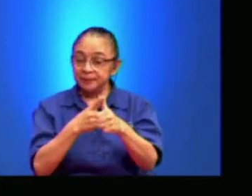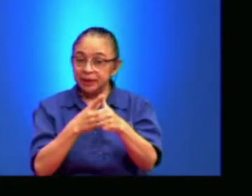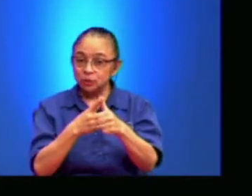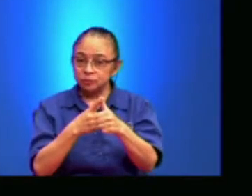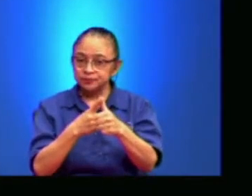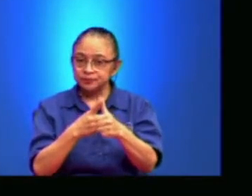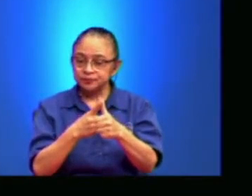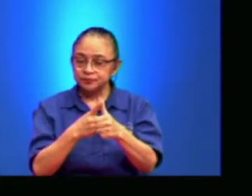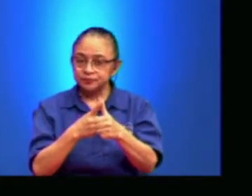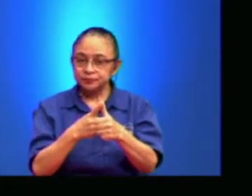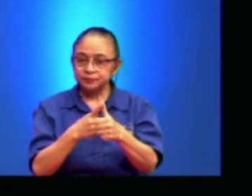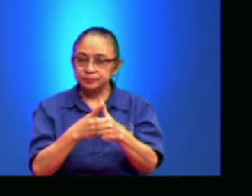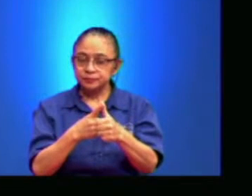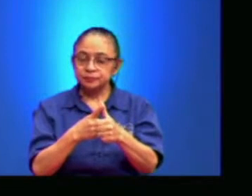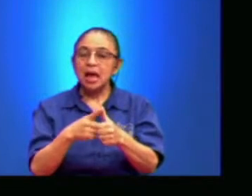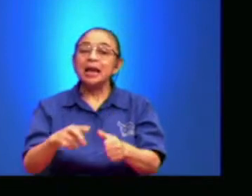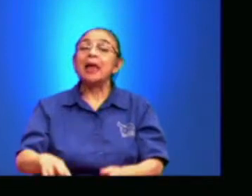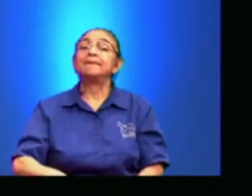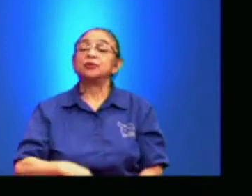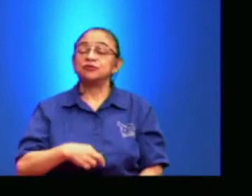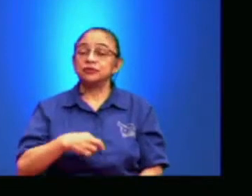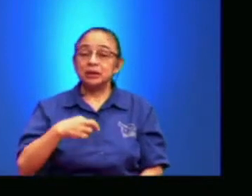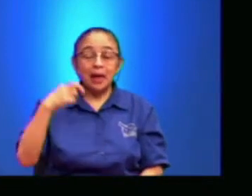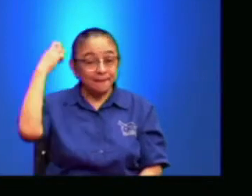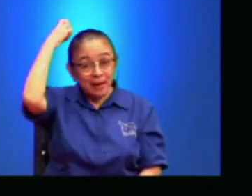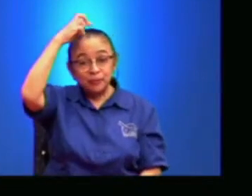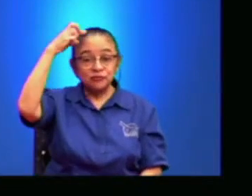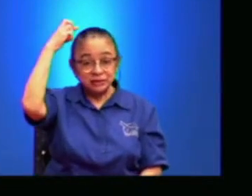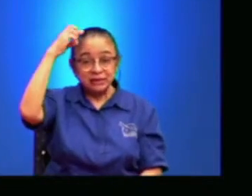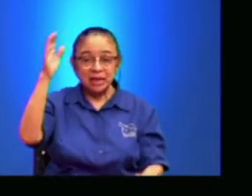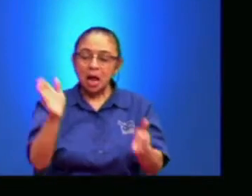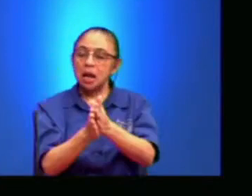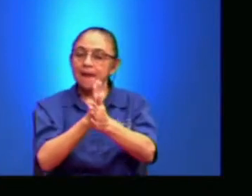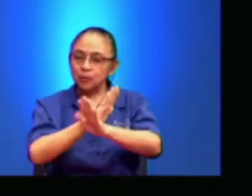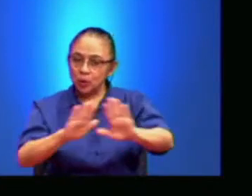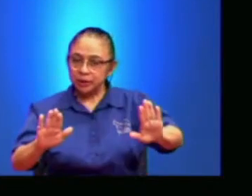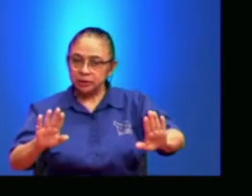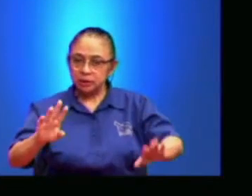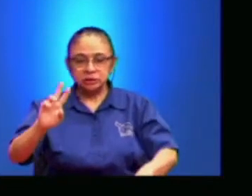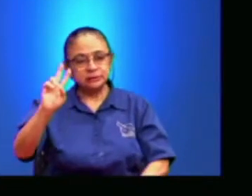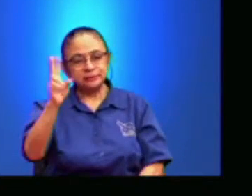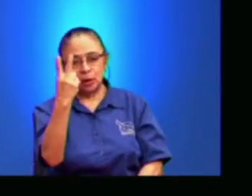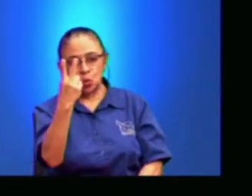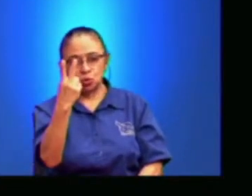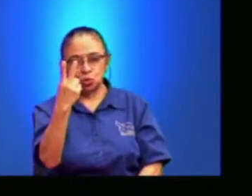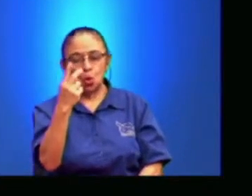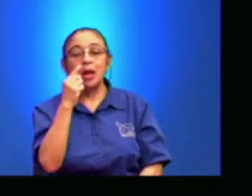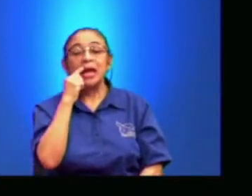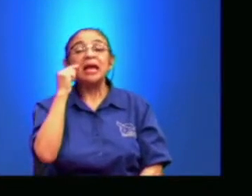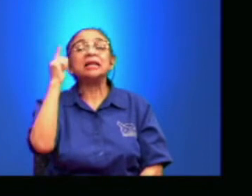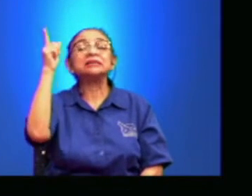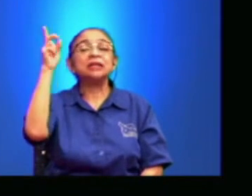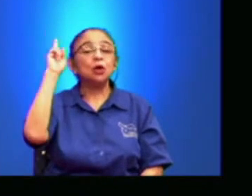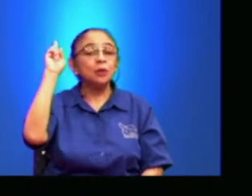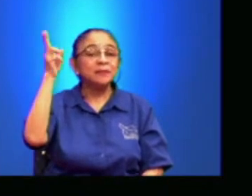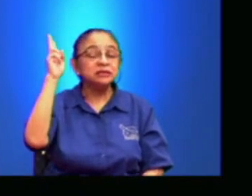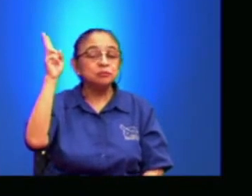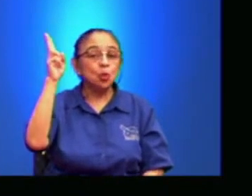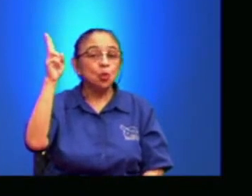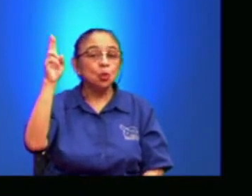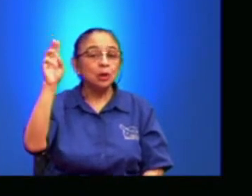profecía de la ley los profetas y los salmos la muerte del señor segundo el señor mismo